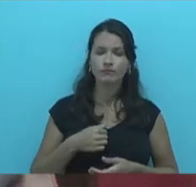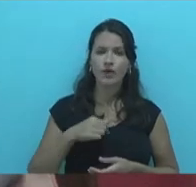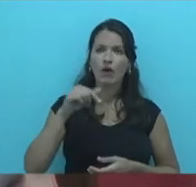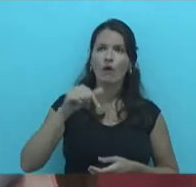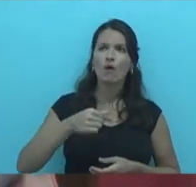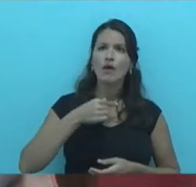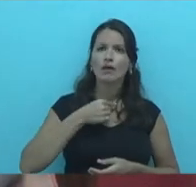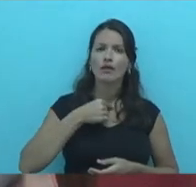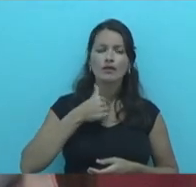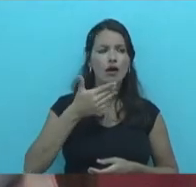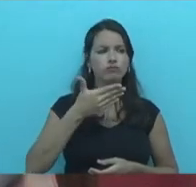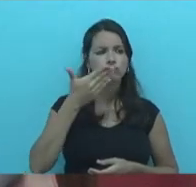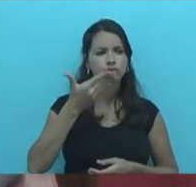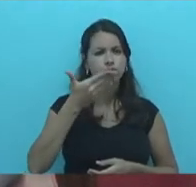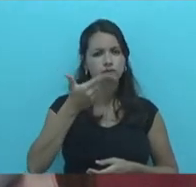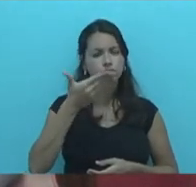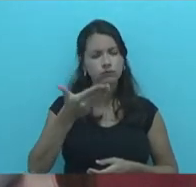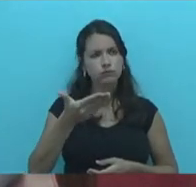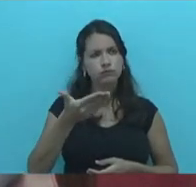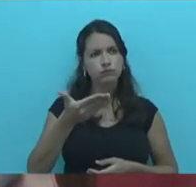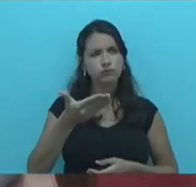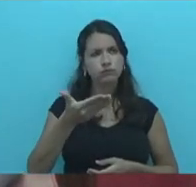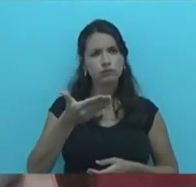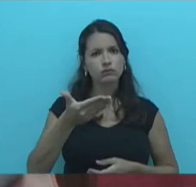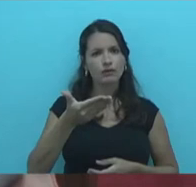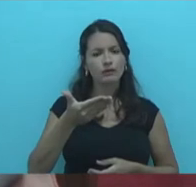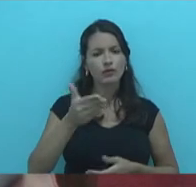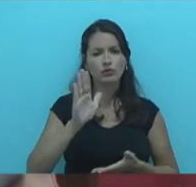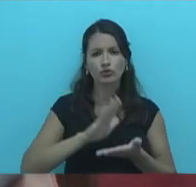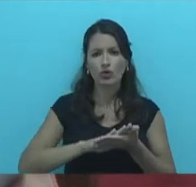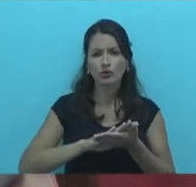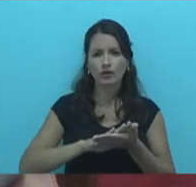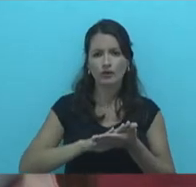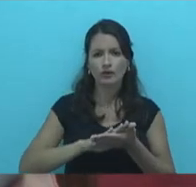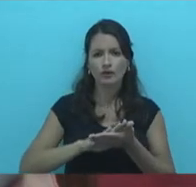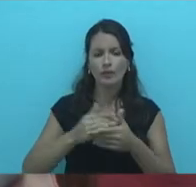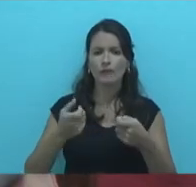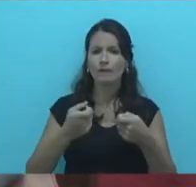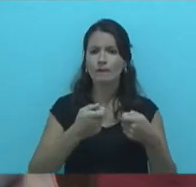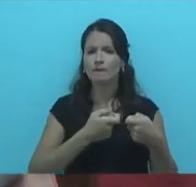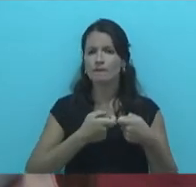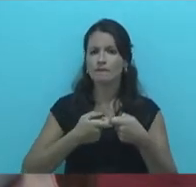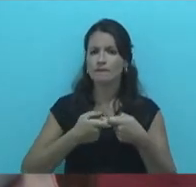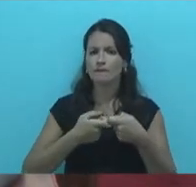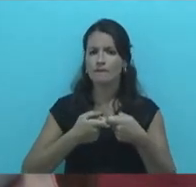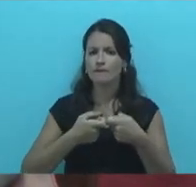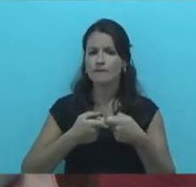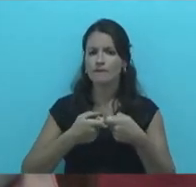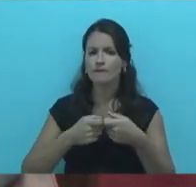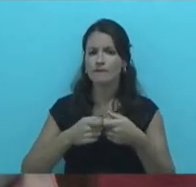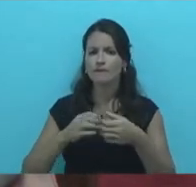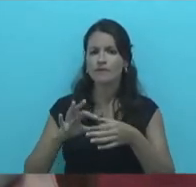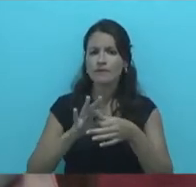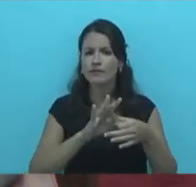es la relación que existe entre Argentina y América Latina